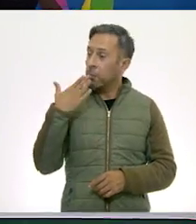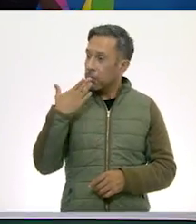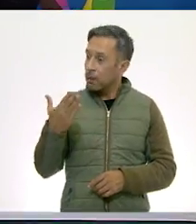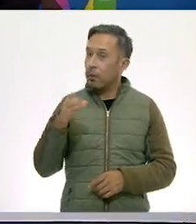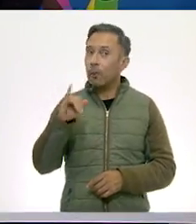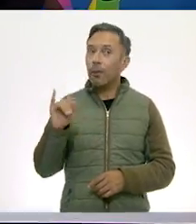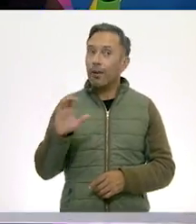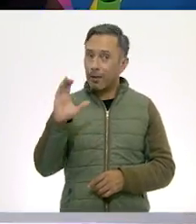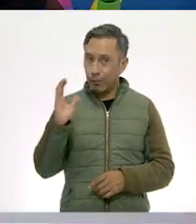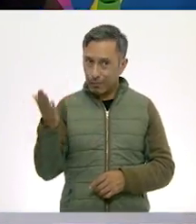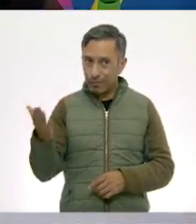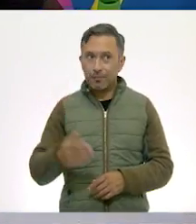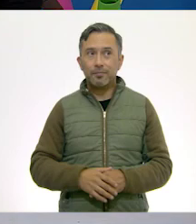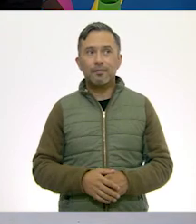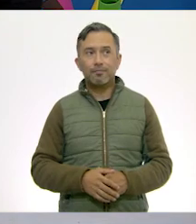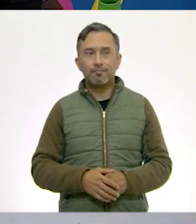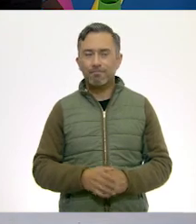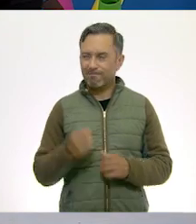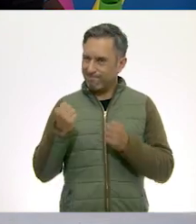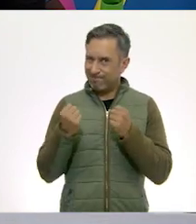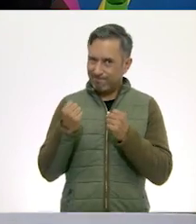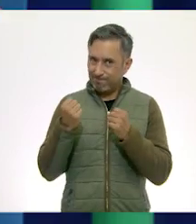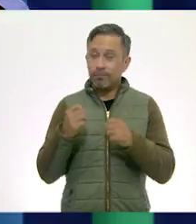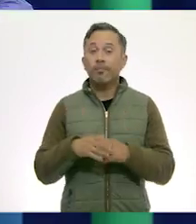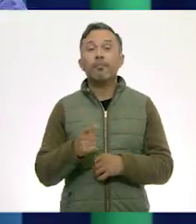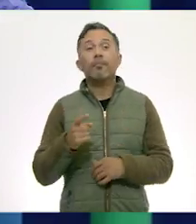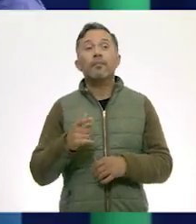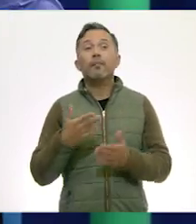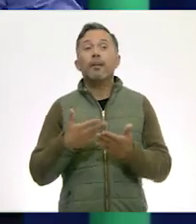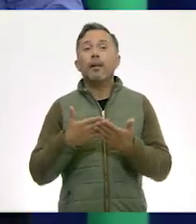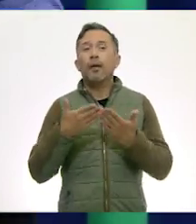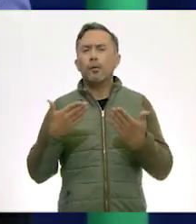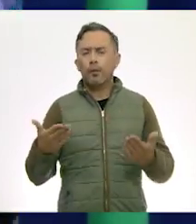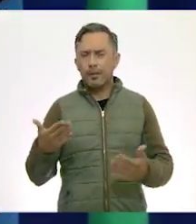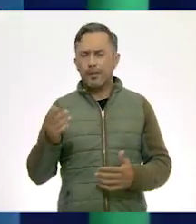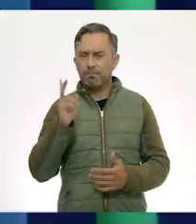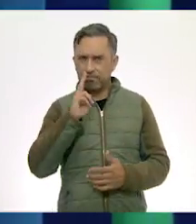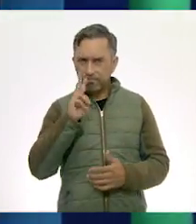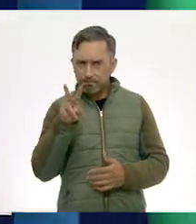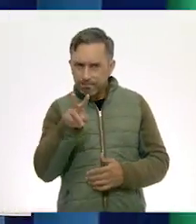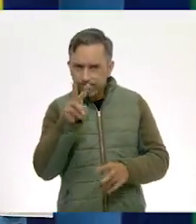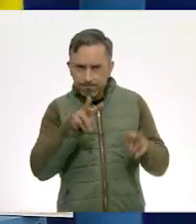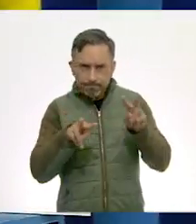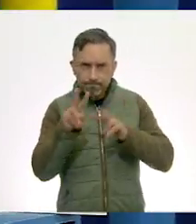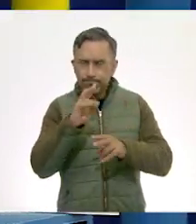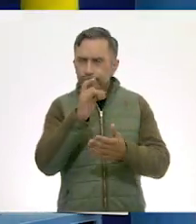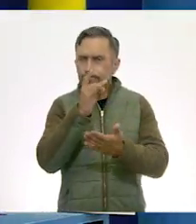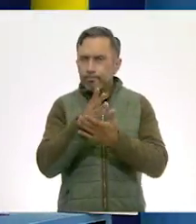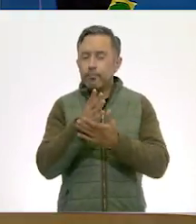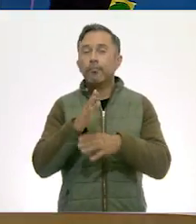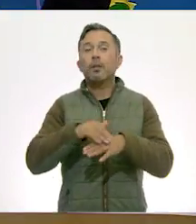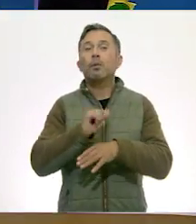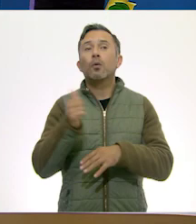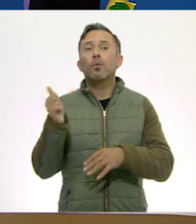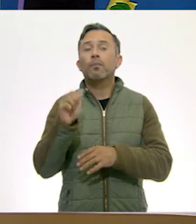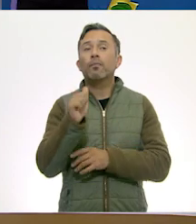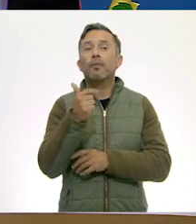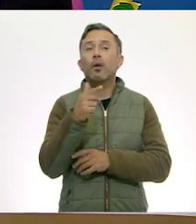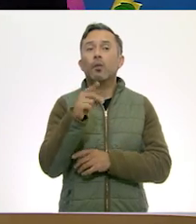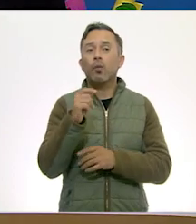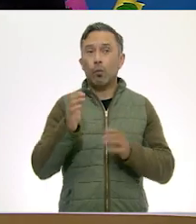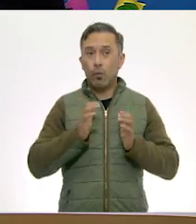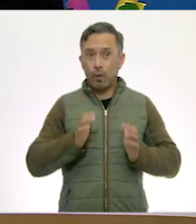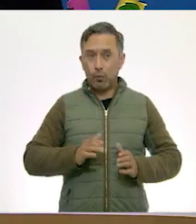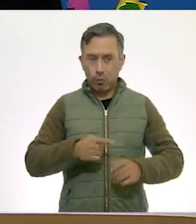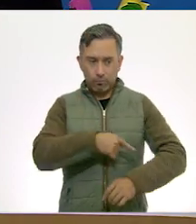Muy bien. ¿Qué les parece si ahora identificamos y formamos algunos agudos con nuestro